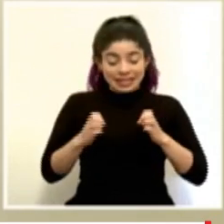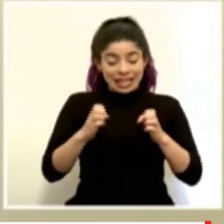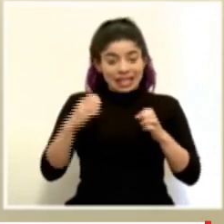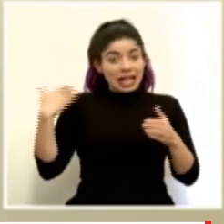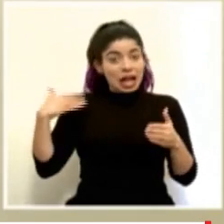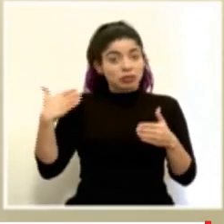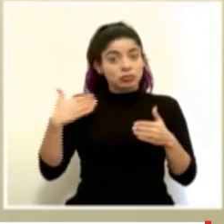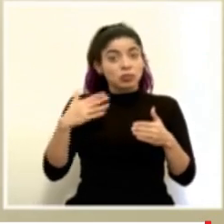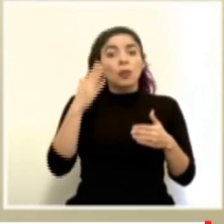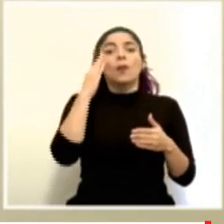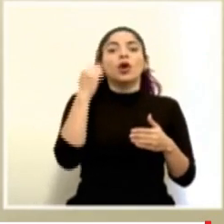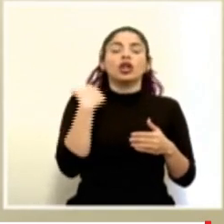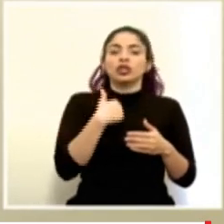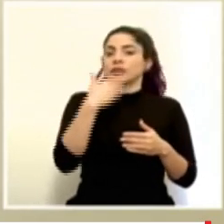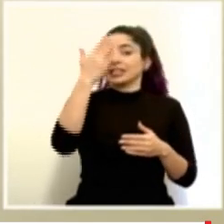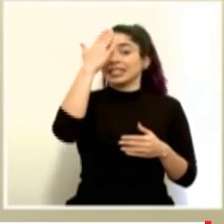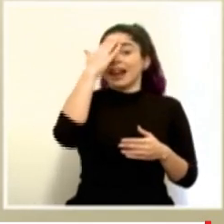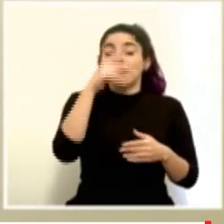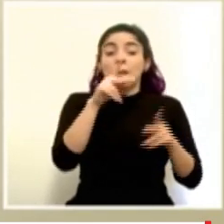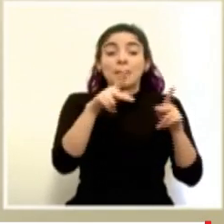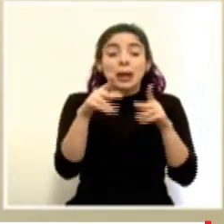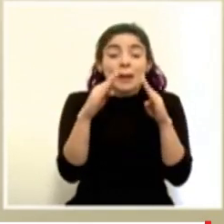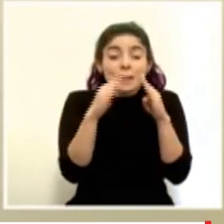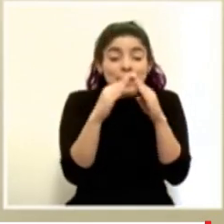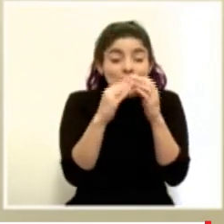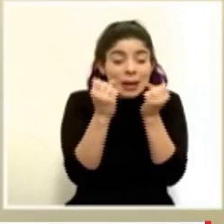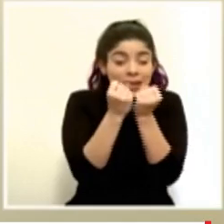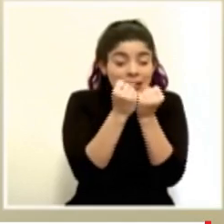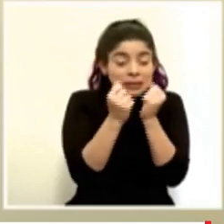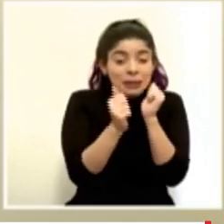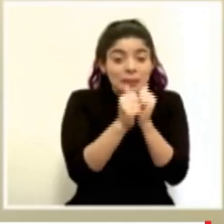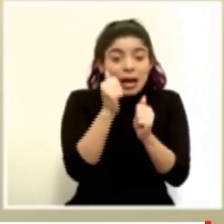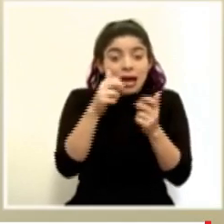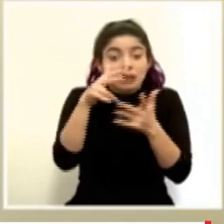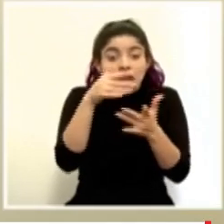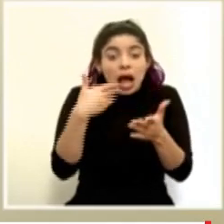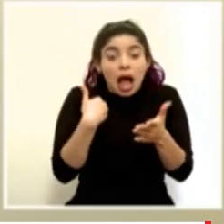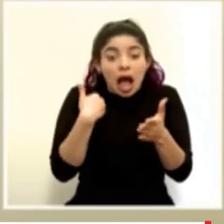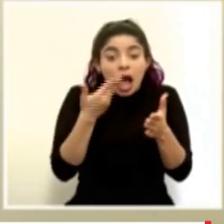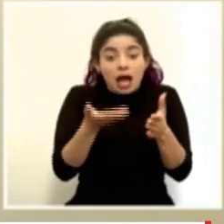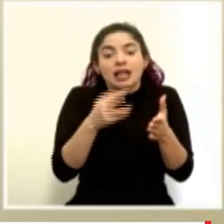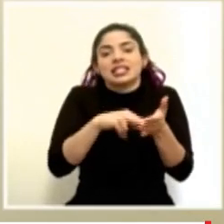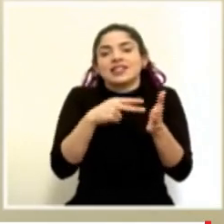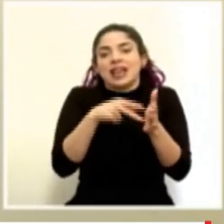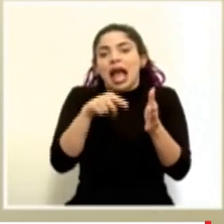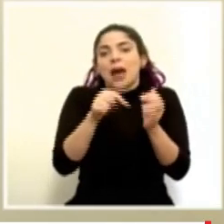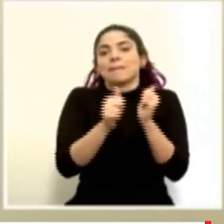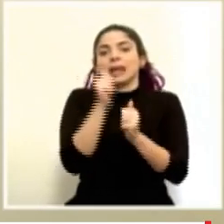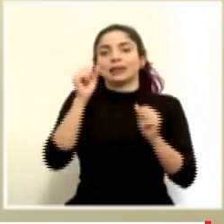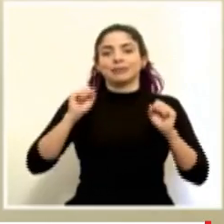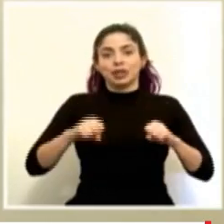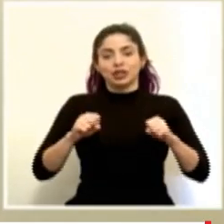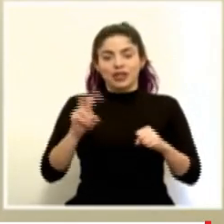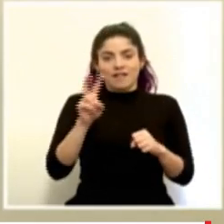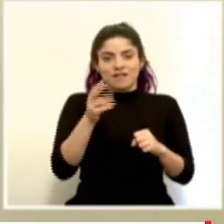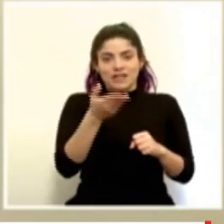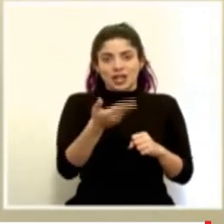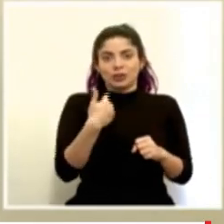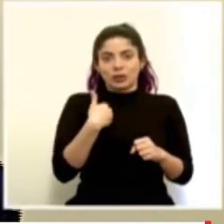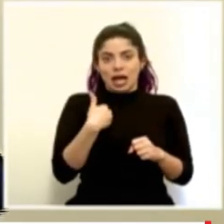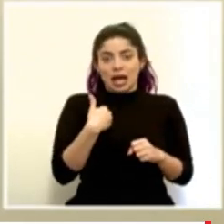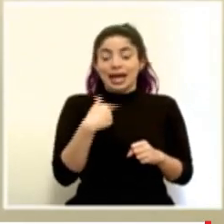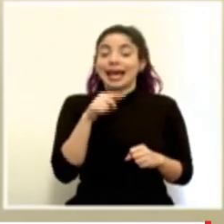siguen justamente es porque sabemos que donde hay más interacción humana, donde hay más relación, pues ahí es donde existe más probabilidad de encontrar el virus.